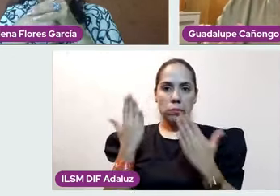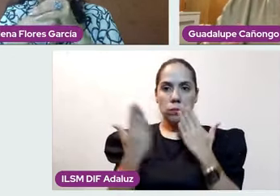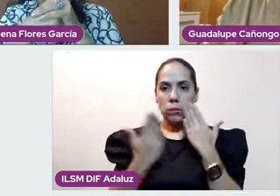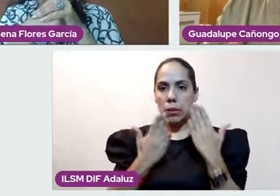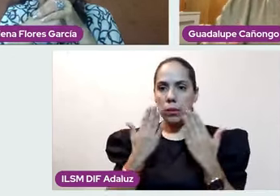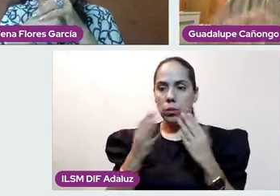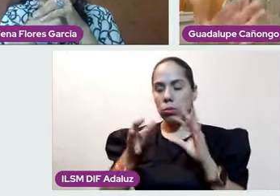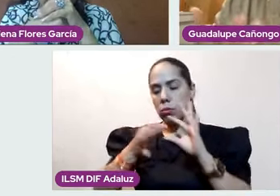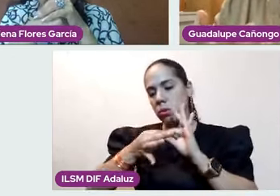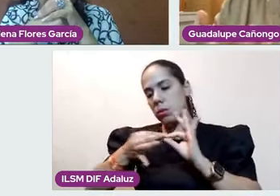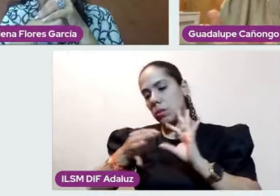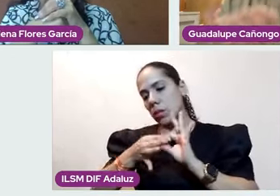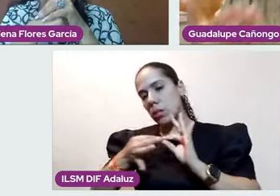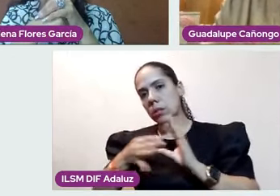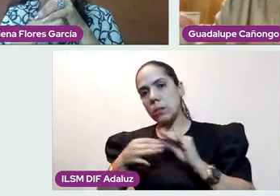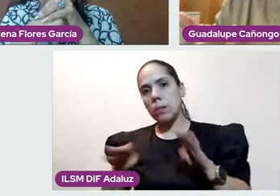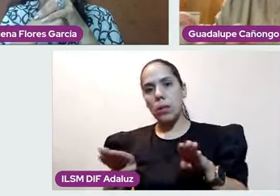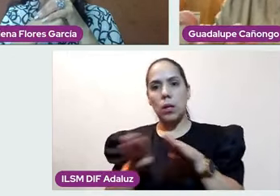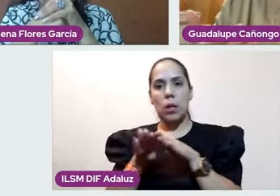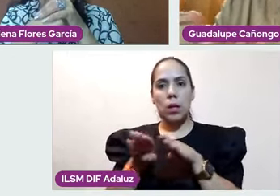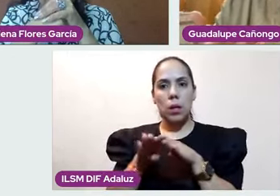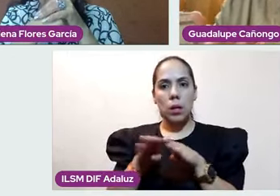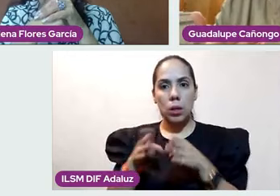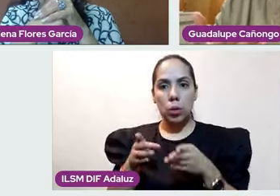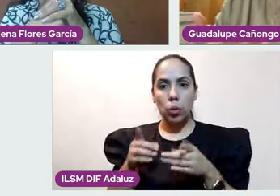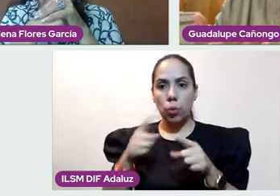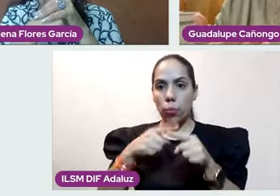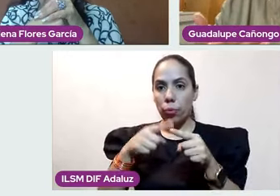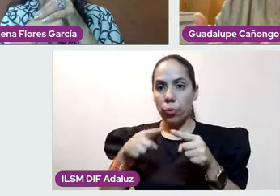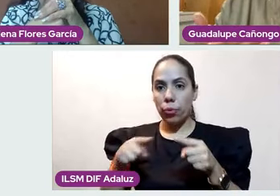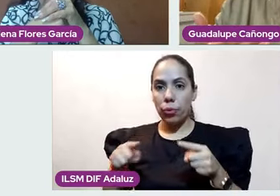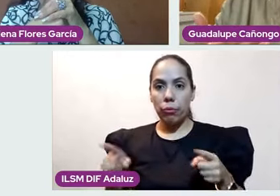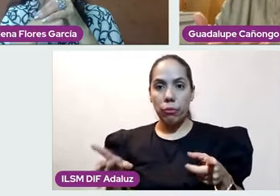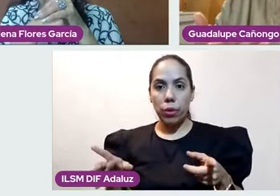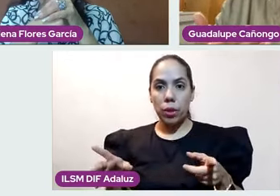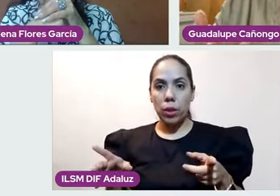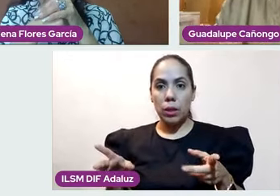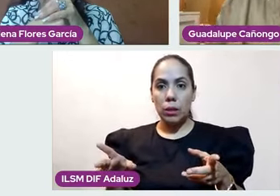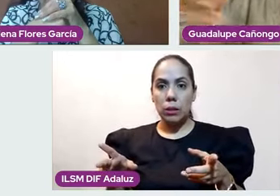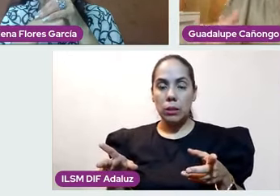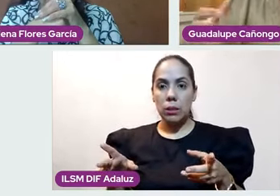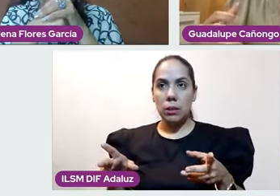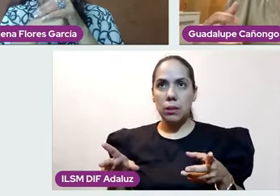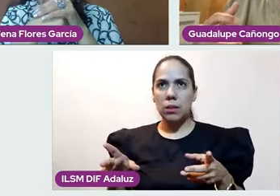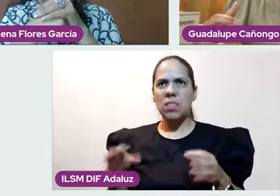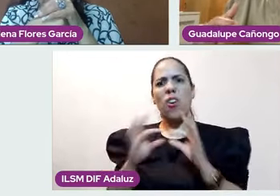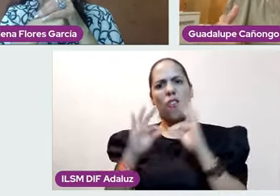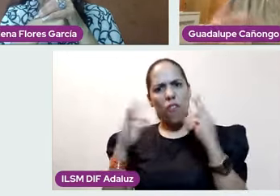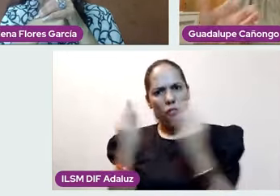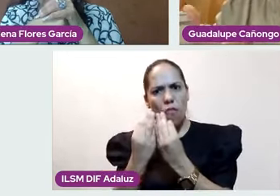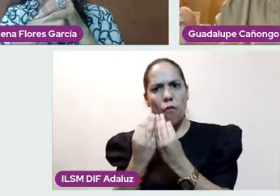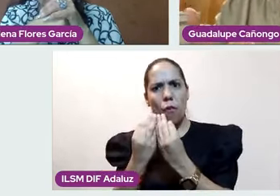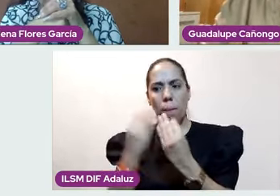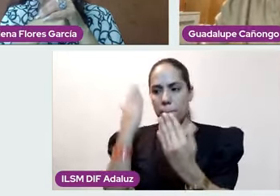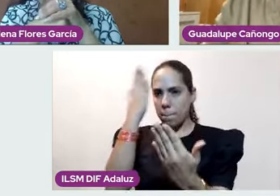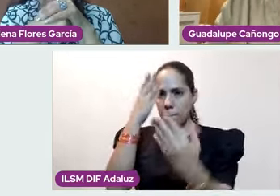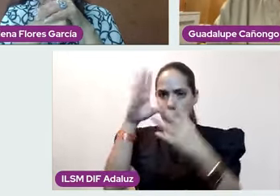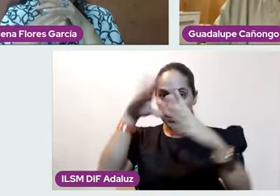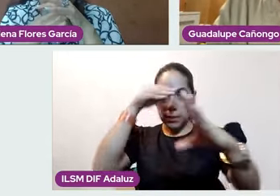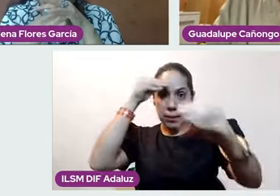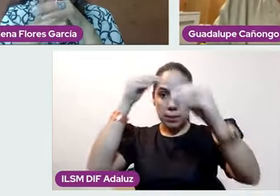a un que enfrentamos un reto y que lo nos hacemos de recursos para